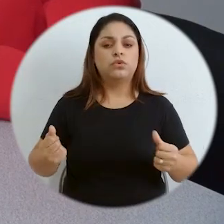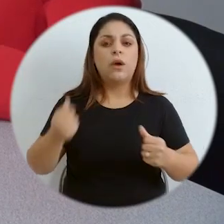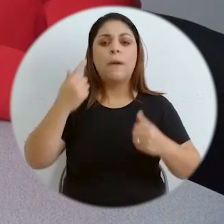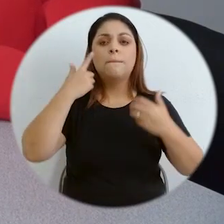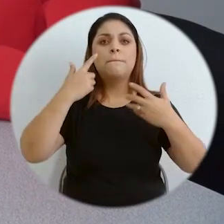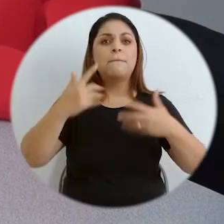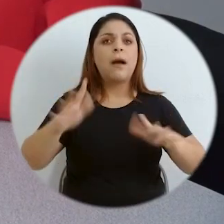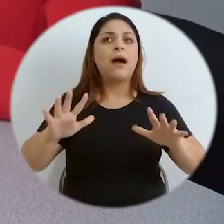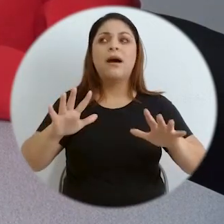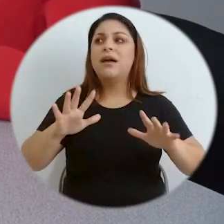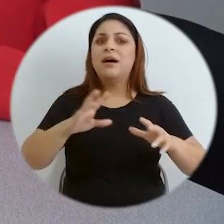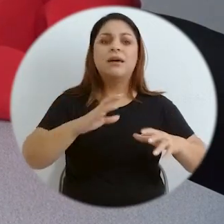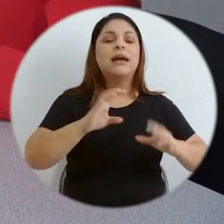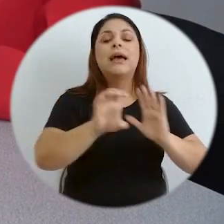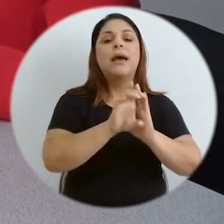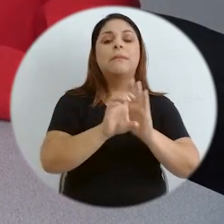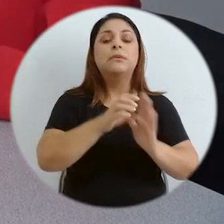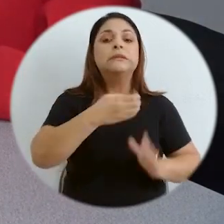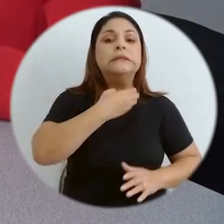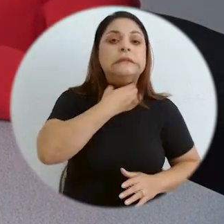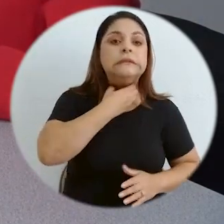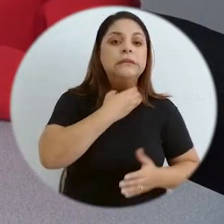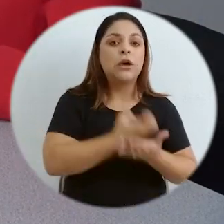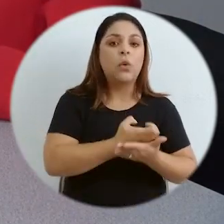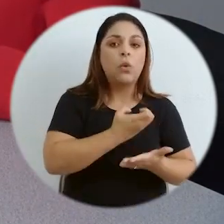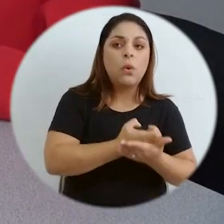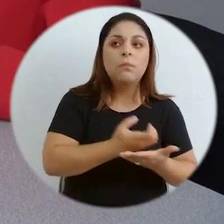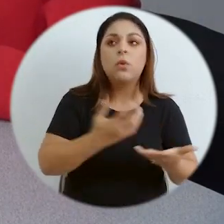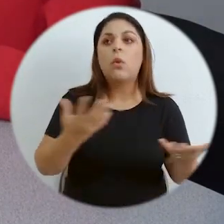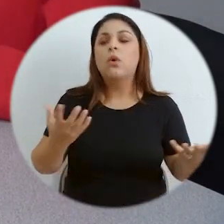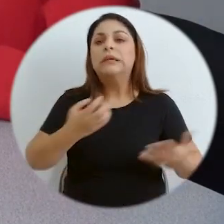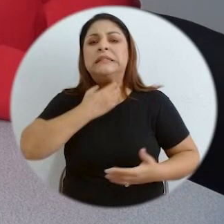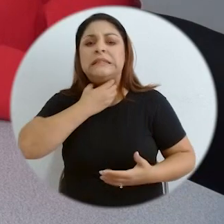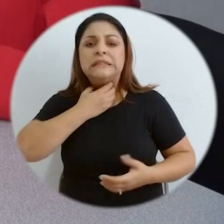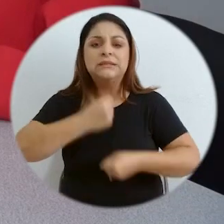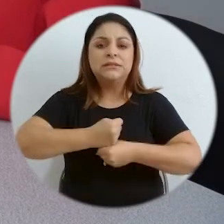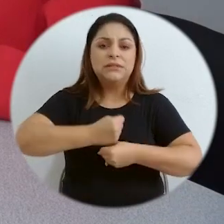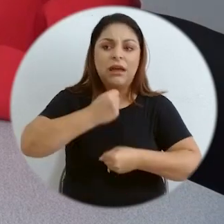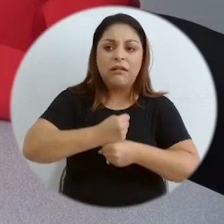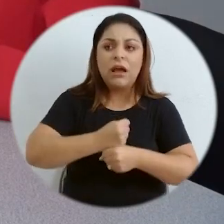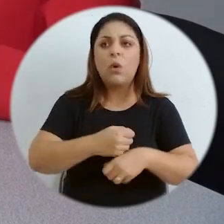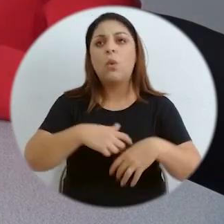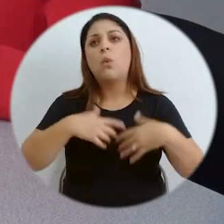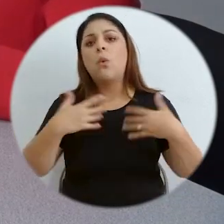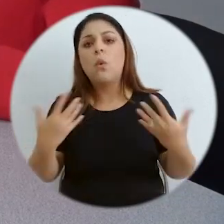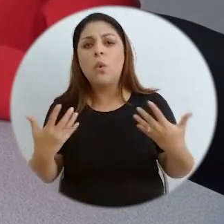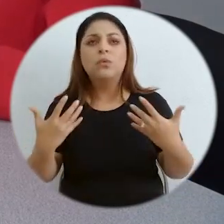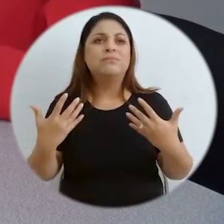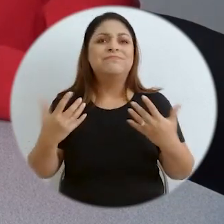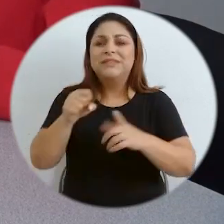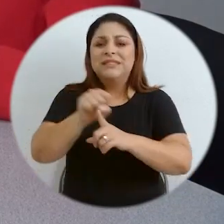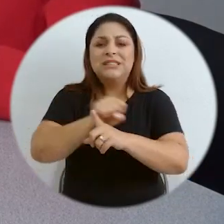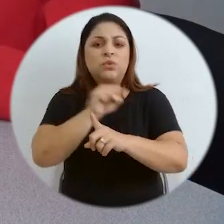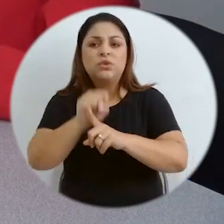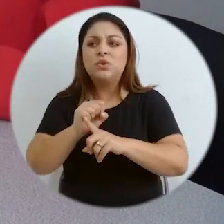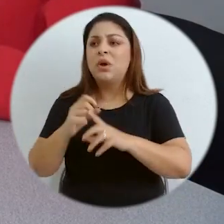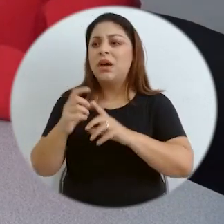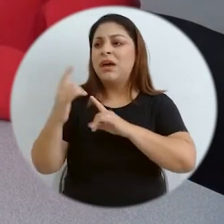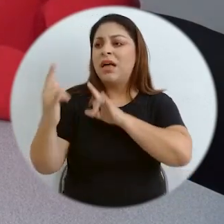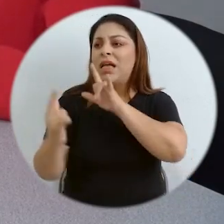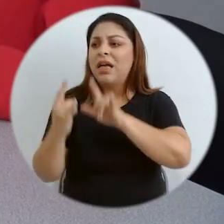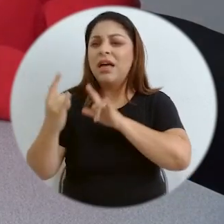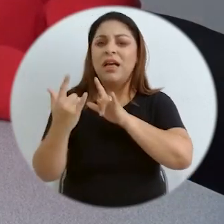de esa situación, para salir de ese problema económico, por ejemplo, o ese problema laboral, o esa